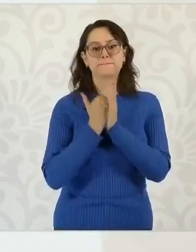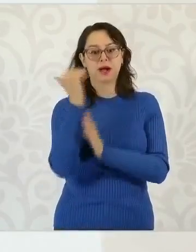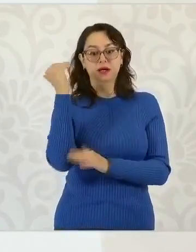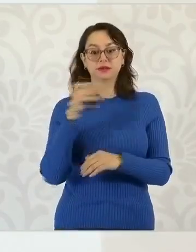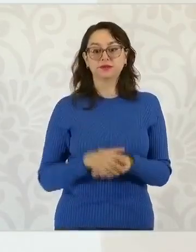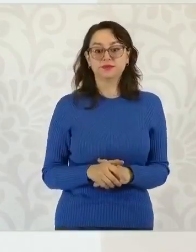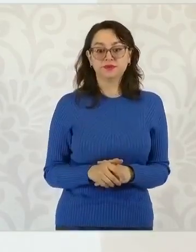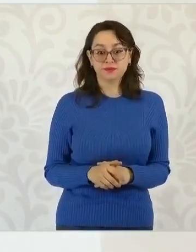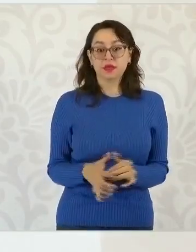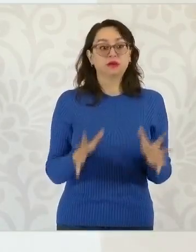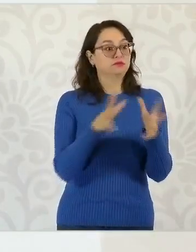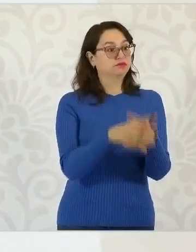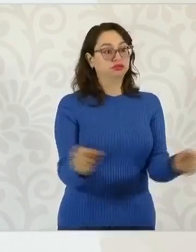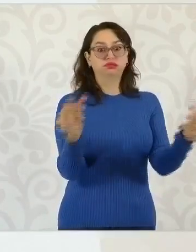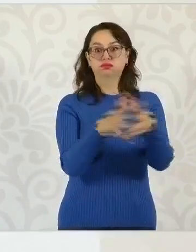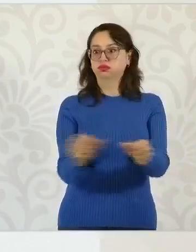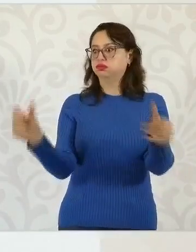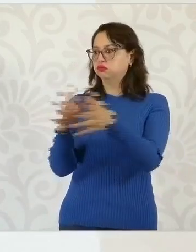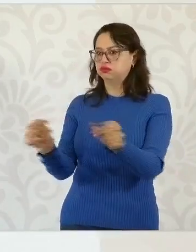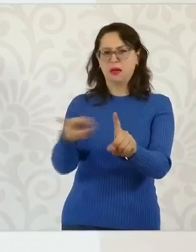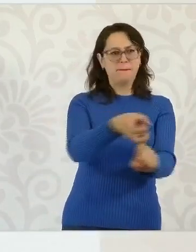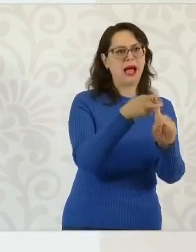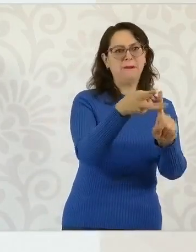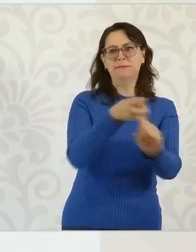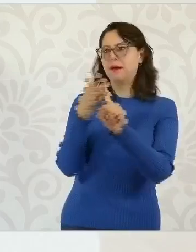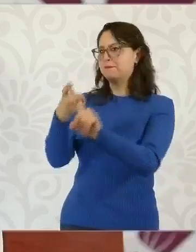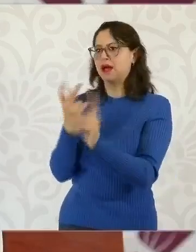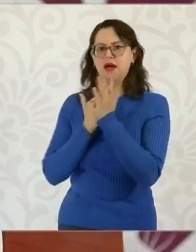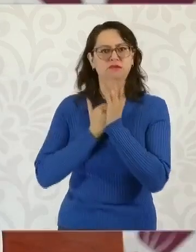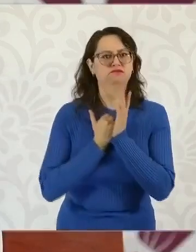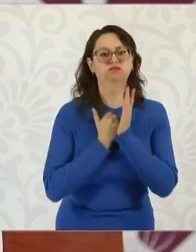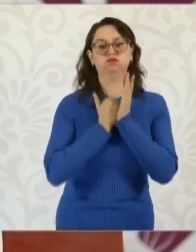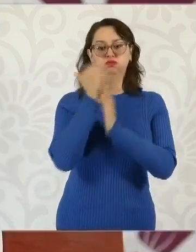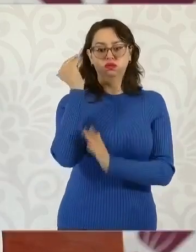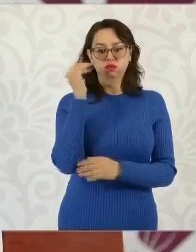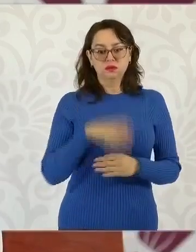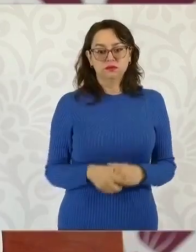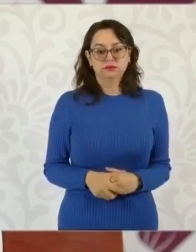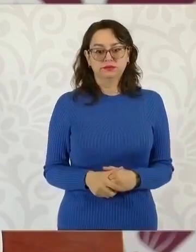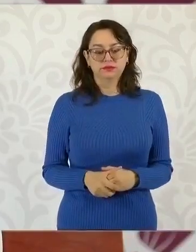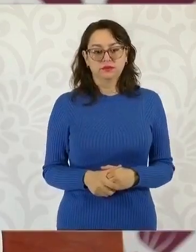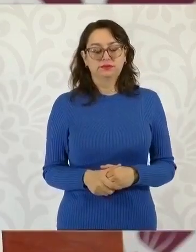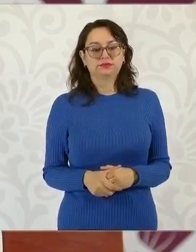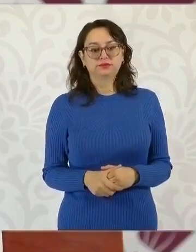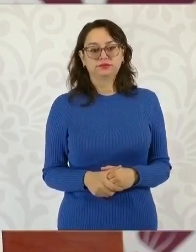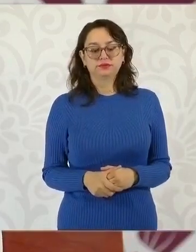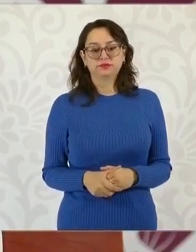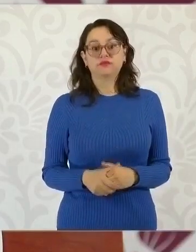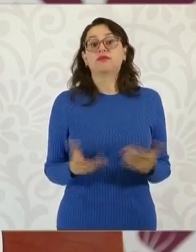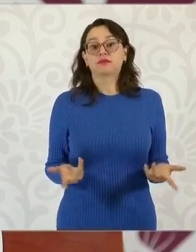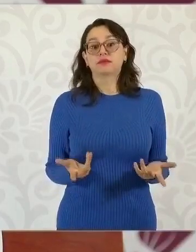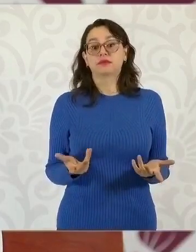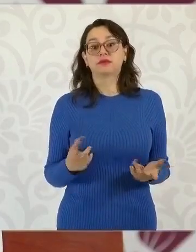Las desapariciones. Las desapariciones. Y luego resulta que el personaje